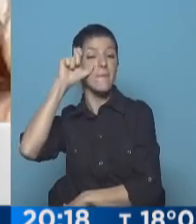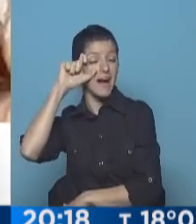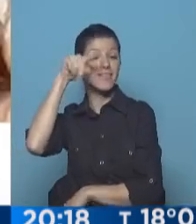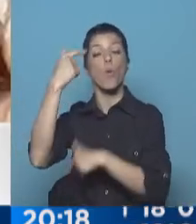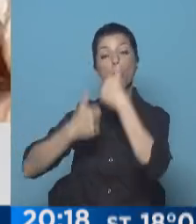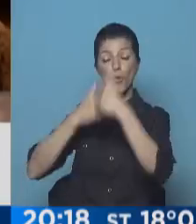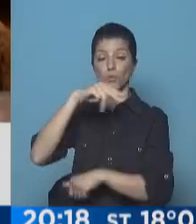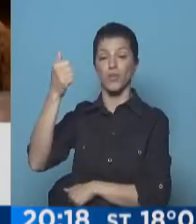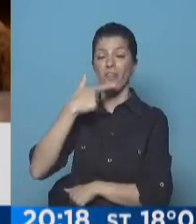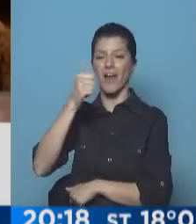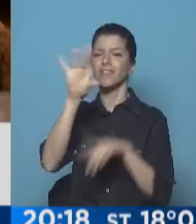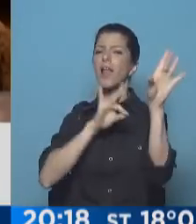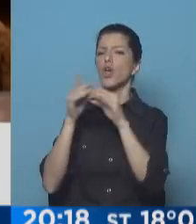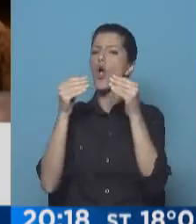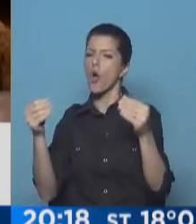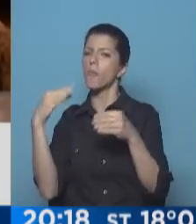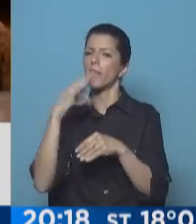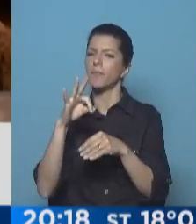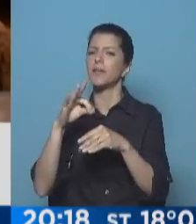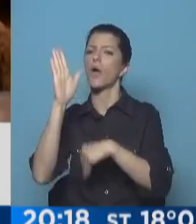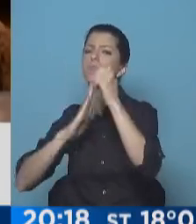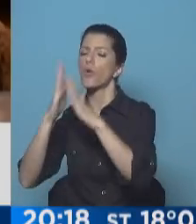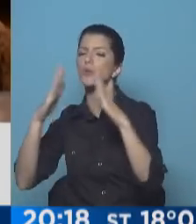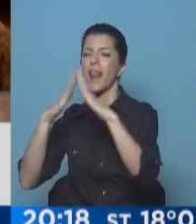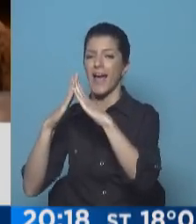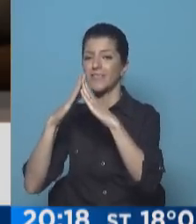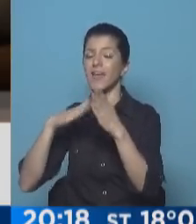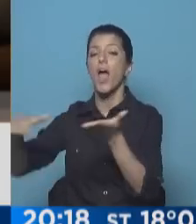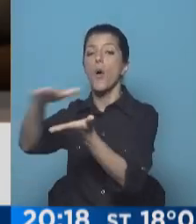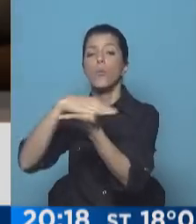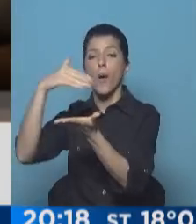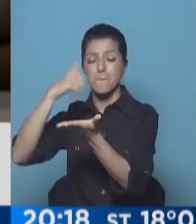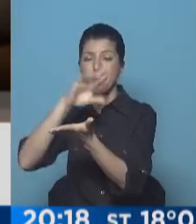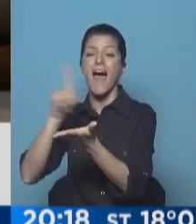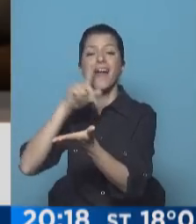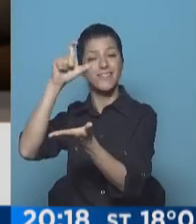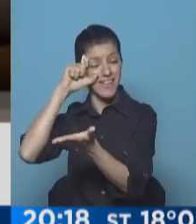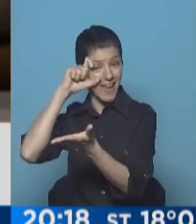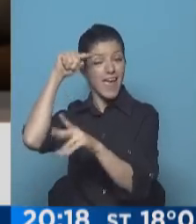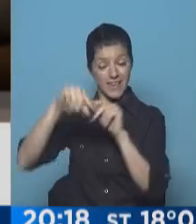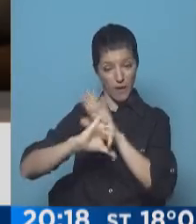NASA eligió una opción sobre cómo debería ser una vivienda en el planeta rojo. La propuesta ganadora